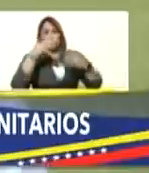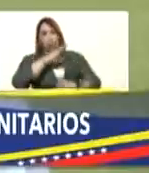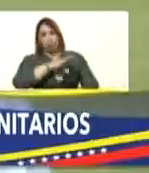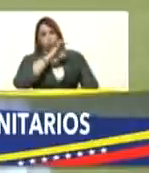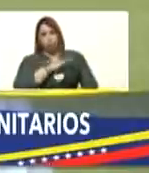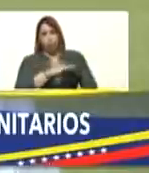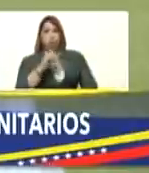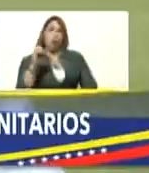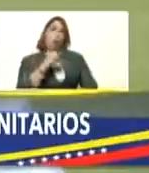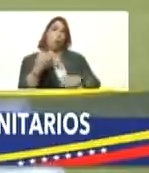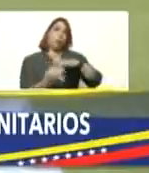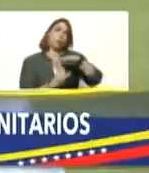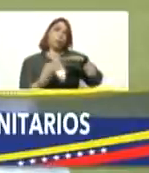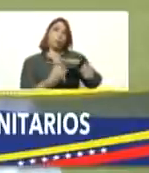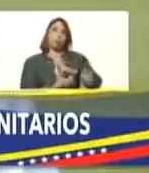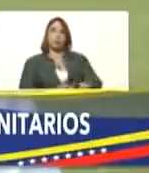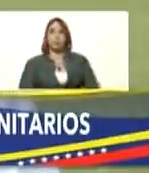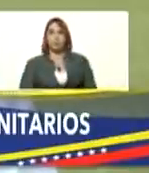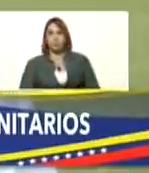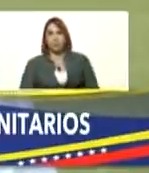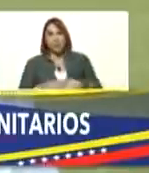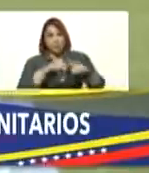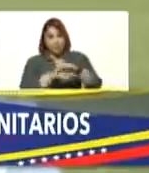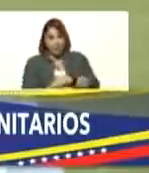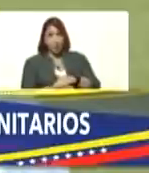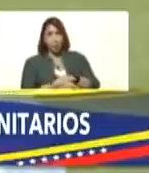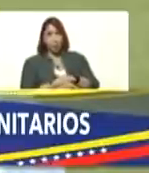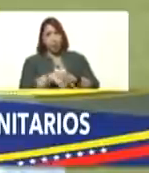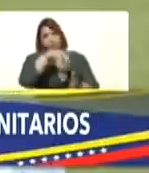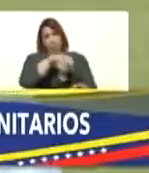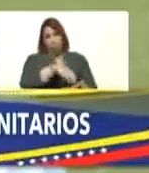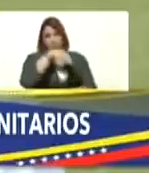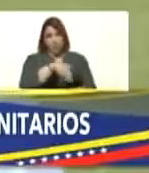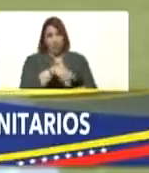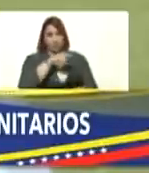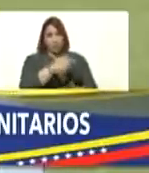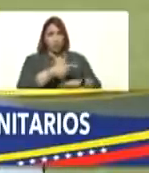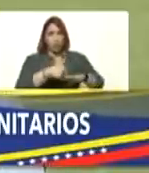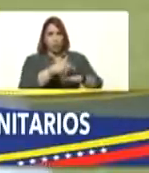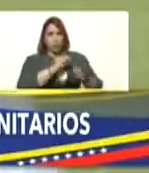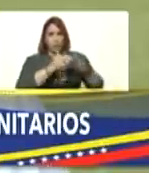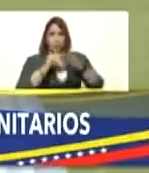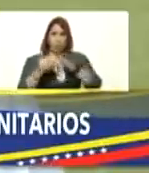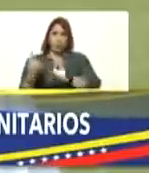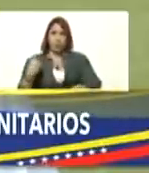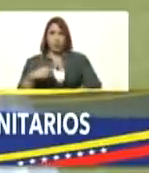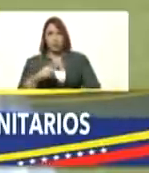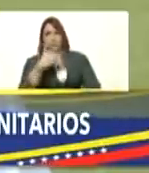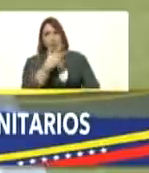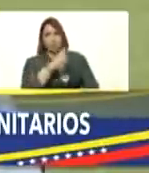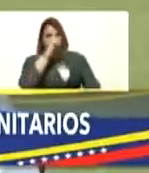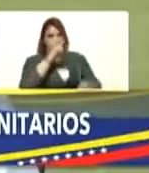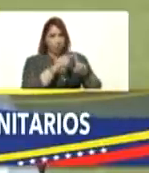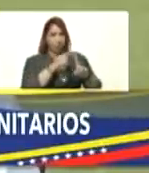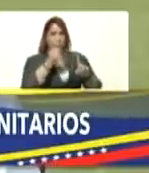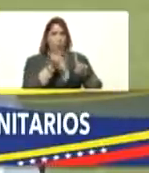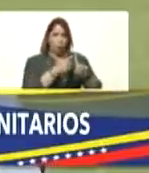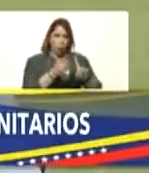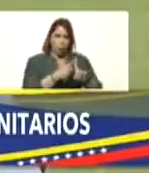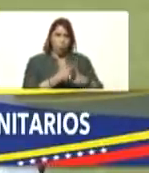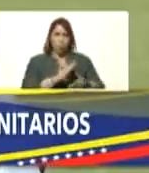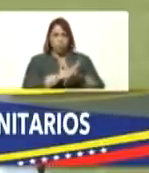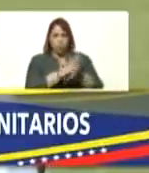o institucionales que existieran en ese territorio. Ese gobierno comunitario tenía 3 objetivos. 1, desconcentrar